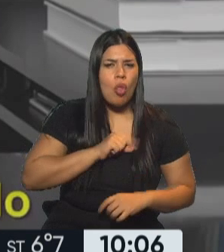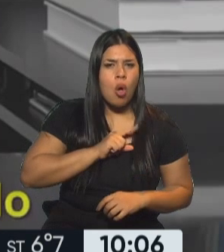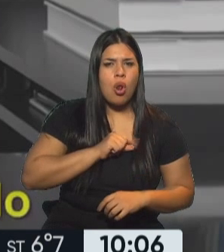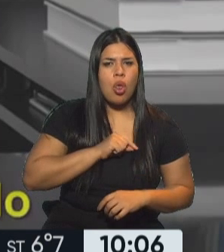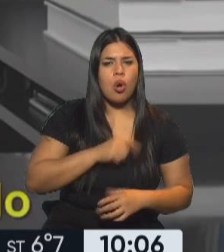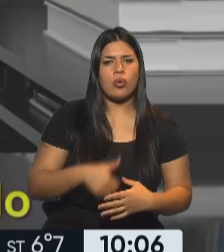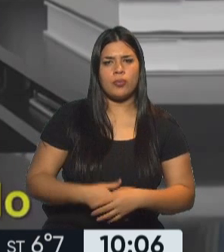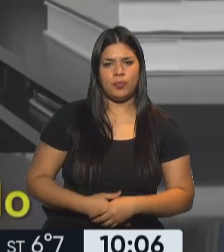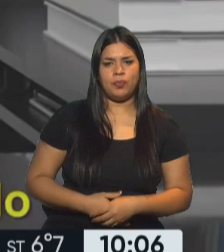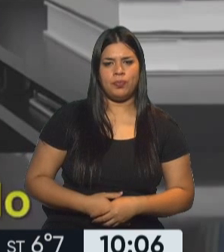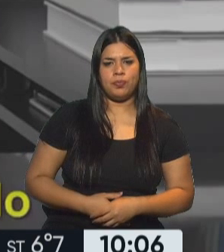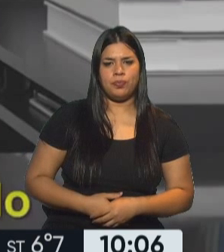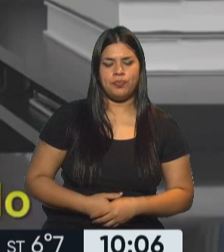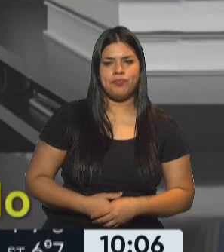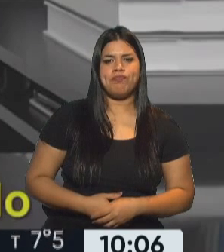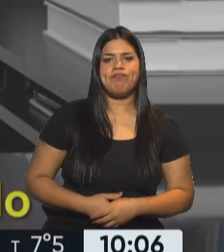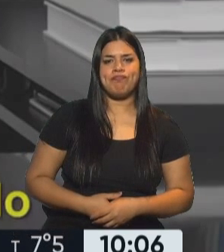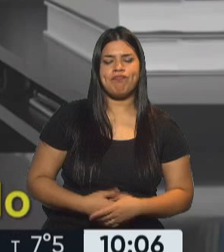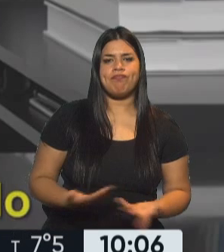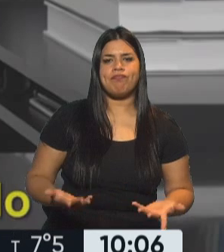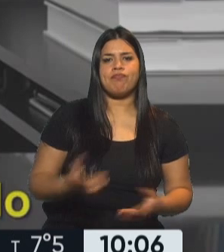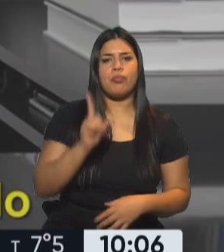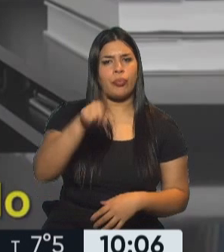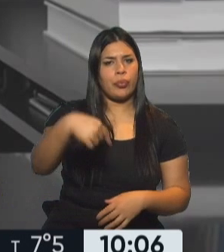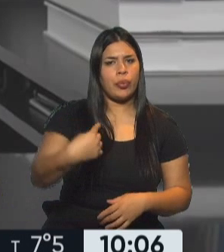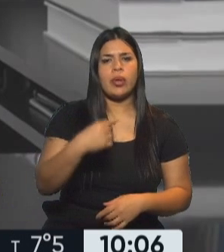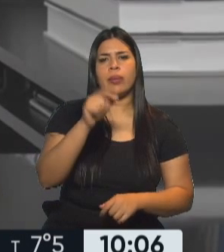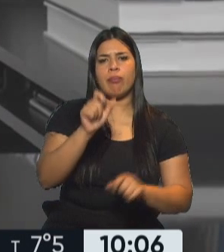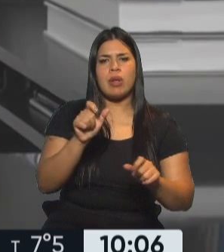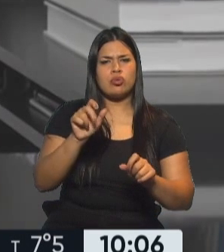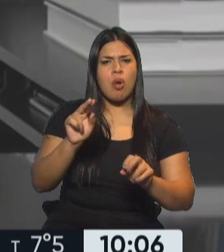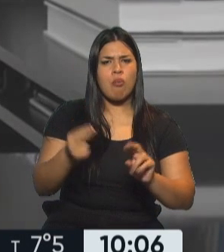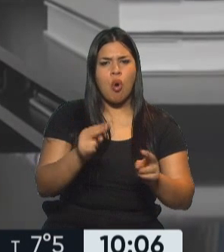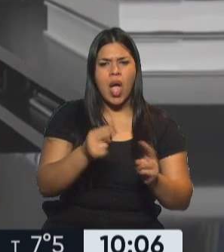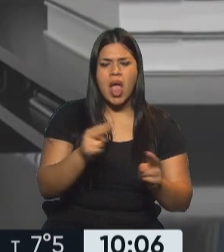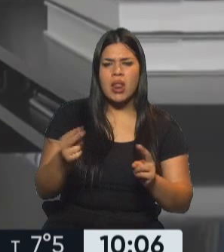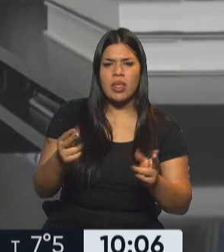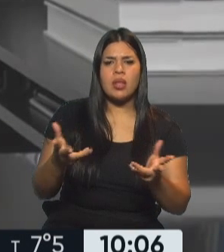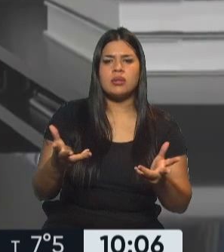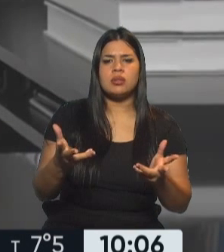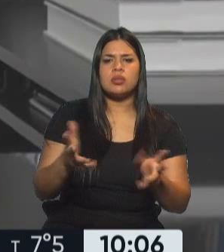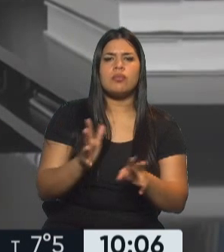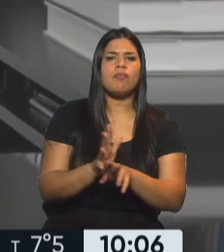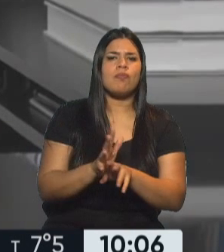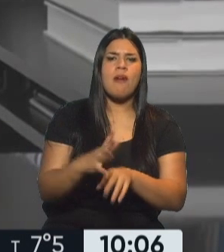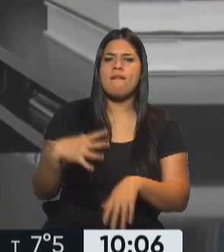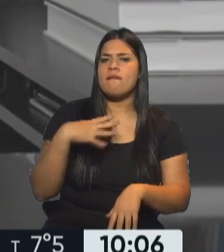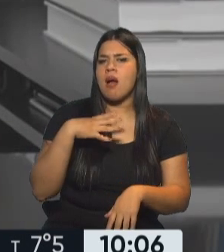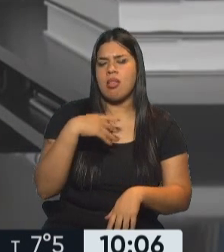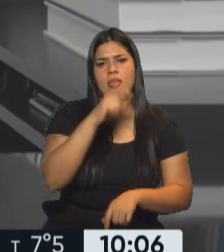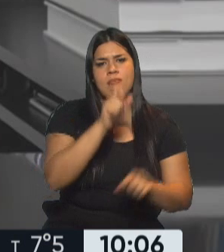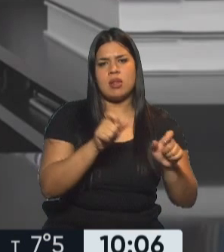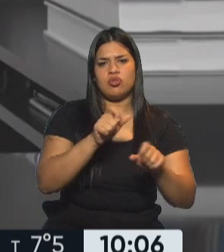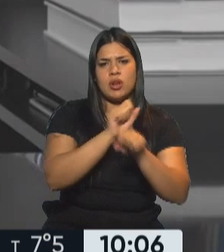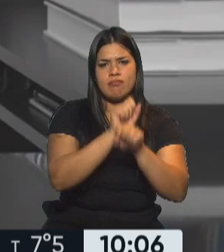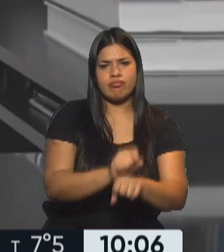el doloroso saldo de destrucción y muerte no encontró todavía castigo ni